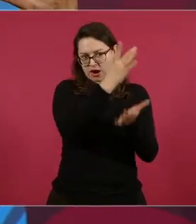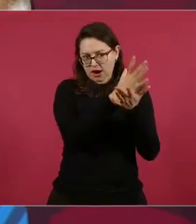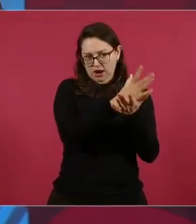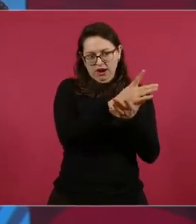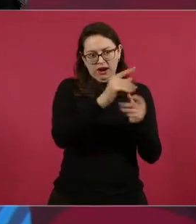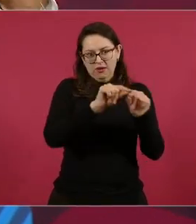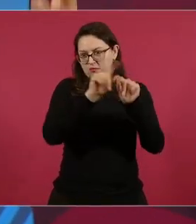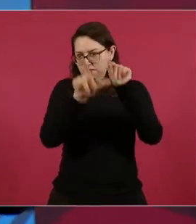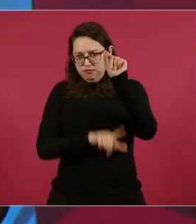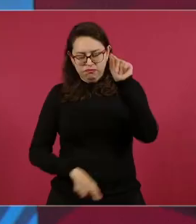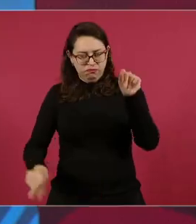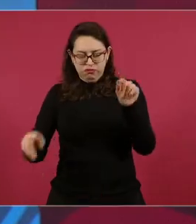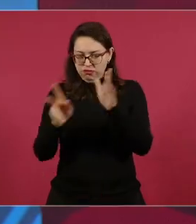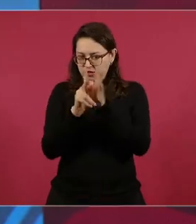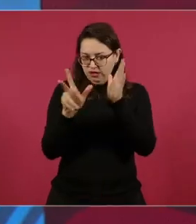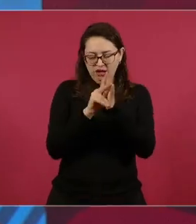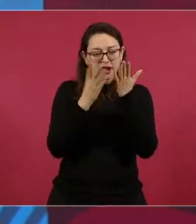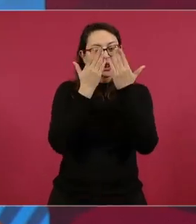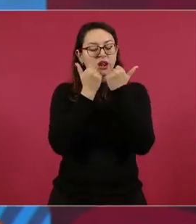querían